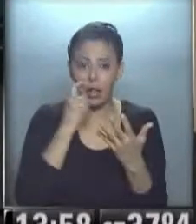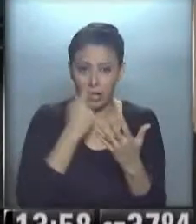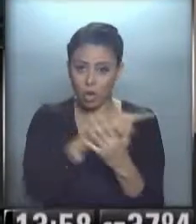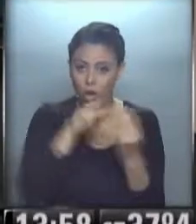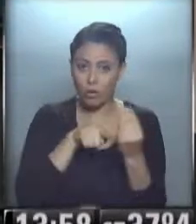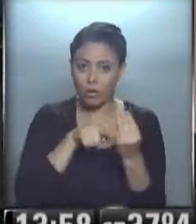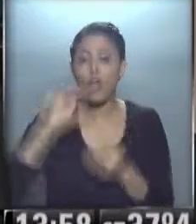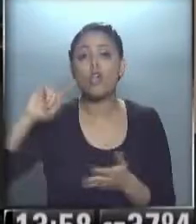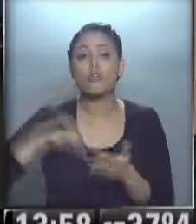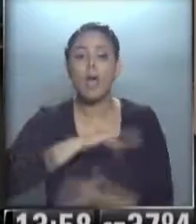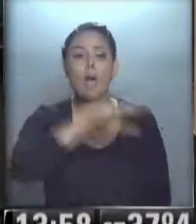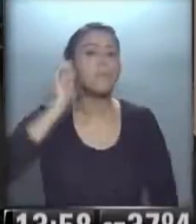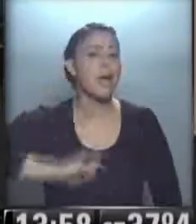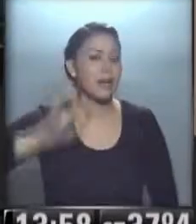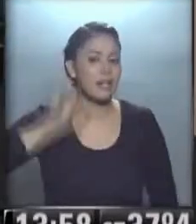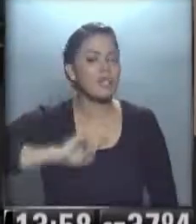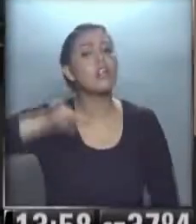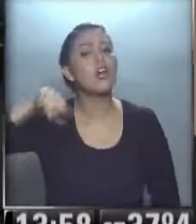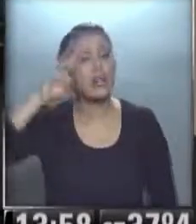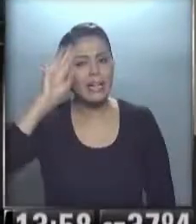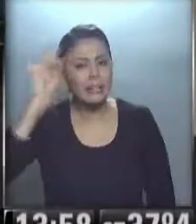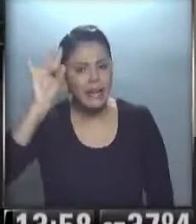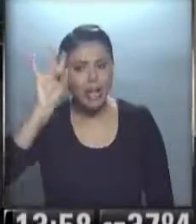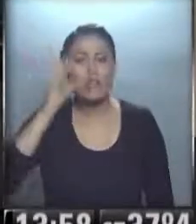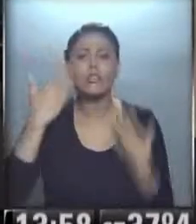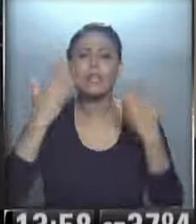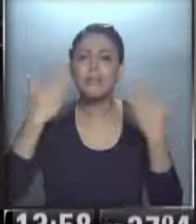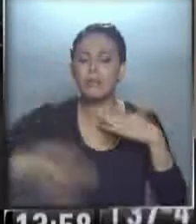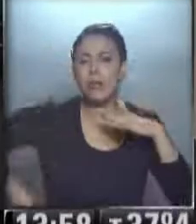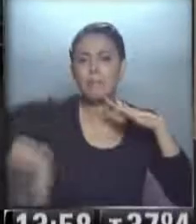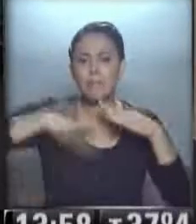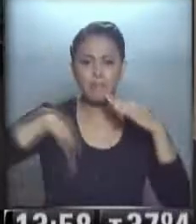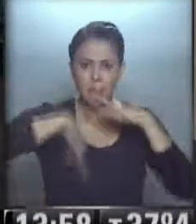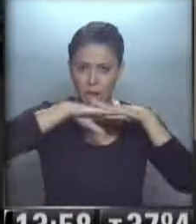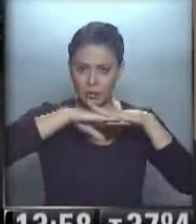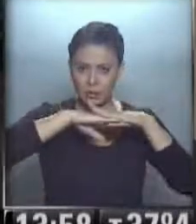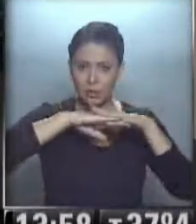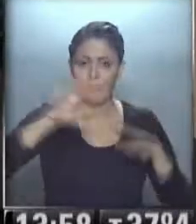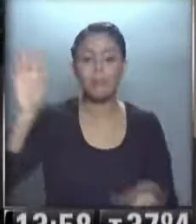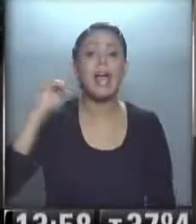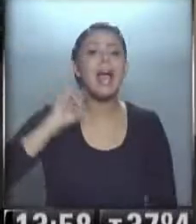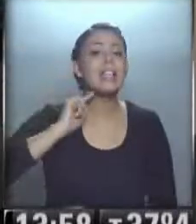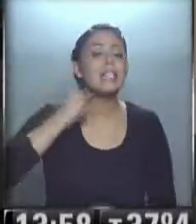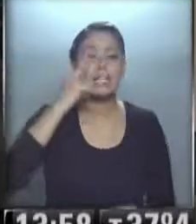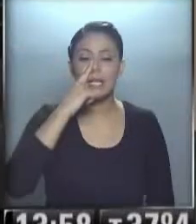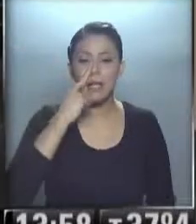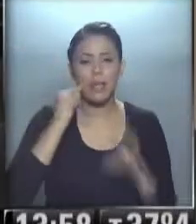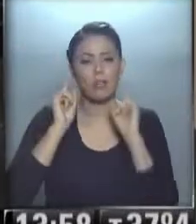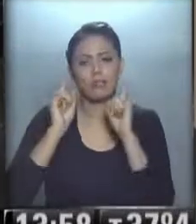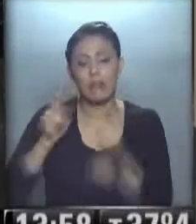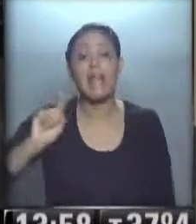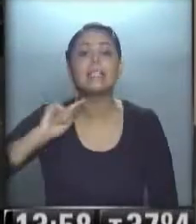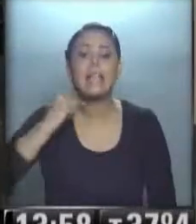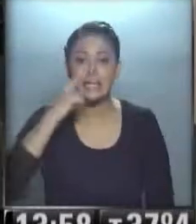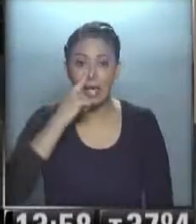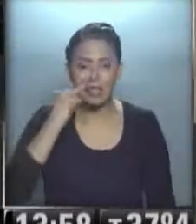la ciudad de Paraná, otro récord absoluto en temperaturas máximas. 13 días seguidos, 13 días